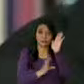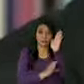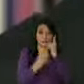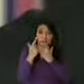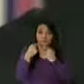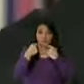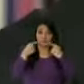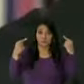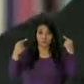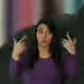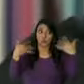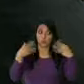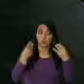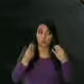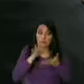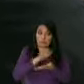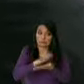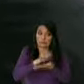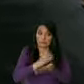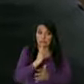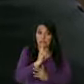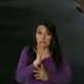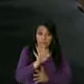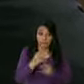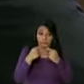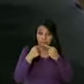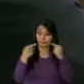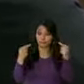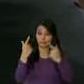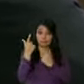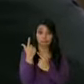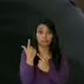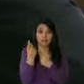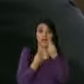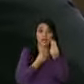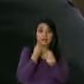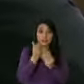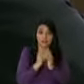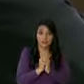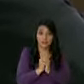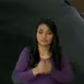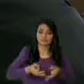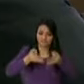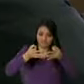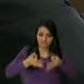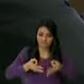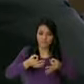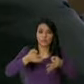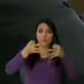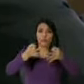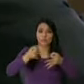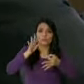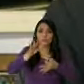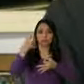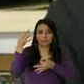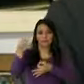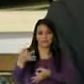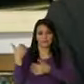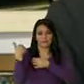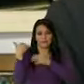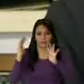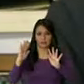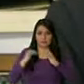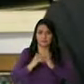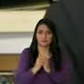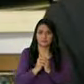debe tomarse con calma, pues afirma que con él las Fuerzas Armadas lo único que hacen es ratificar que están cumpliendo con su deber. El militar que